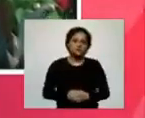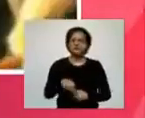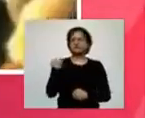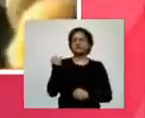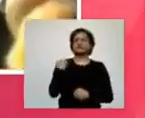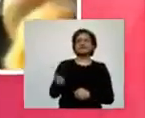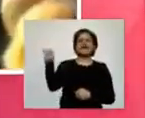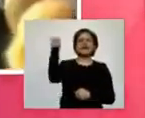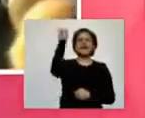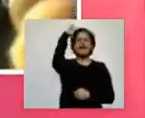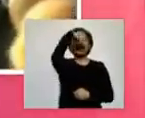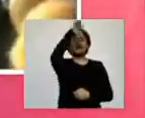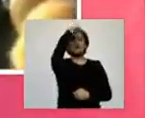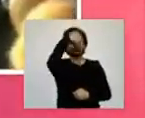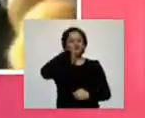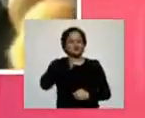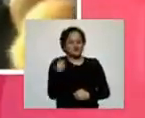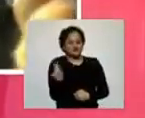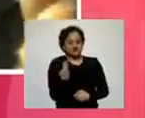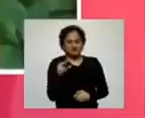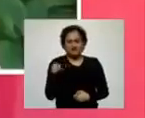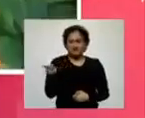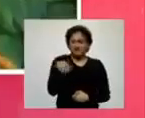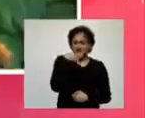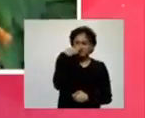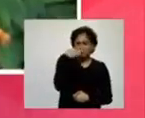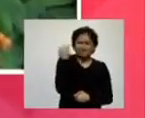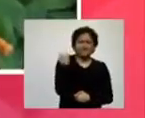¿Experiencia? Yo no necesito ir a esa flor.